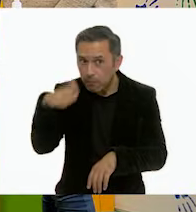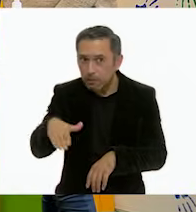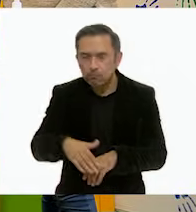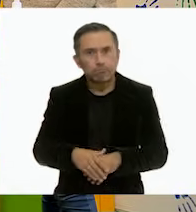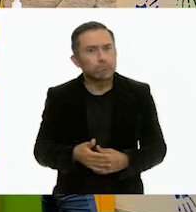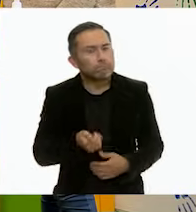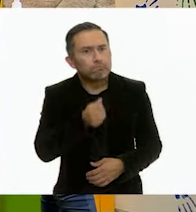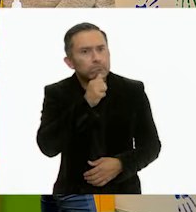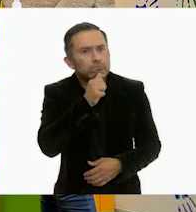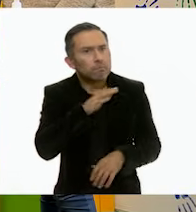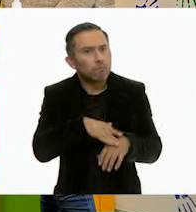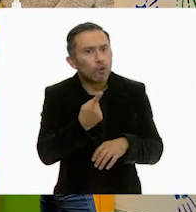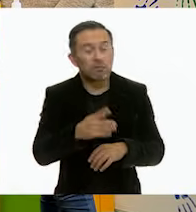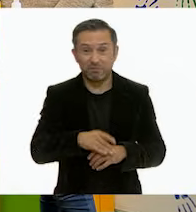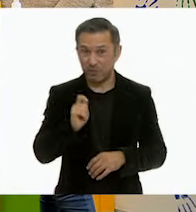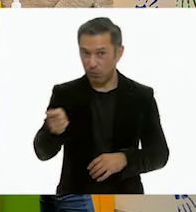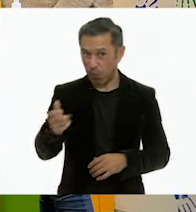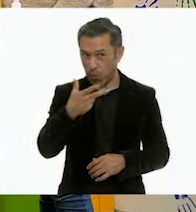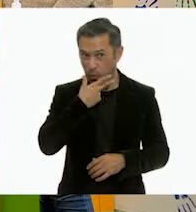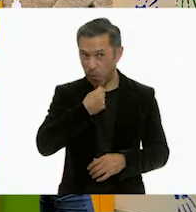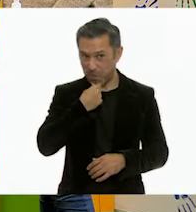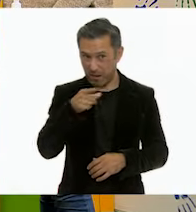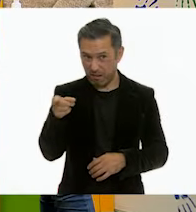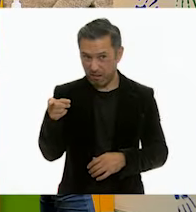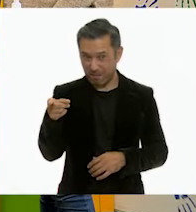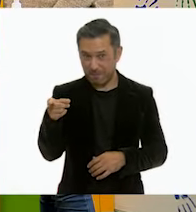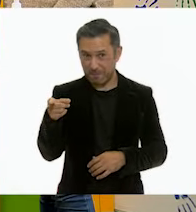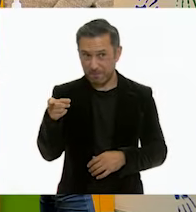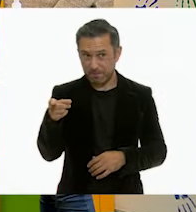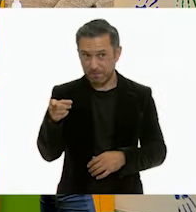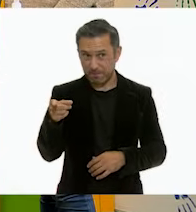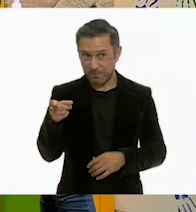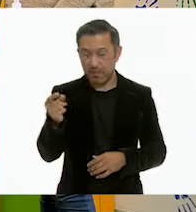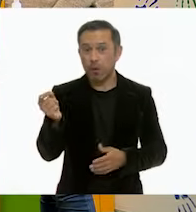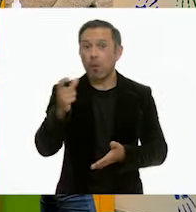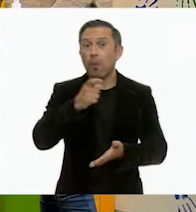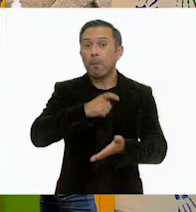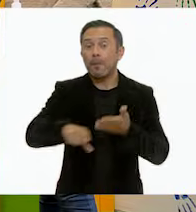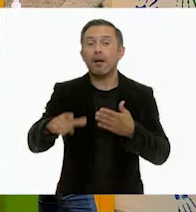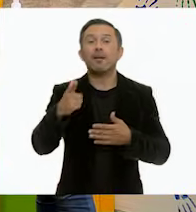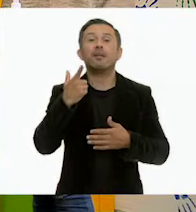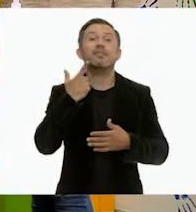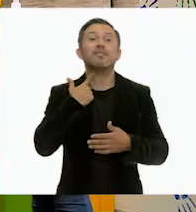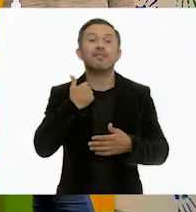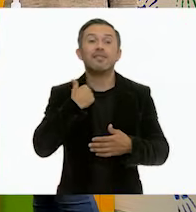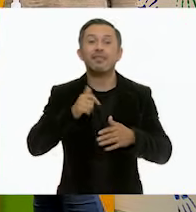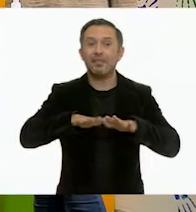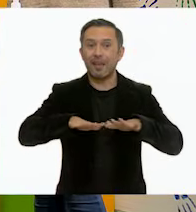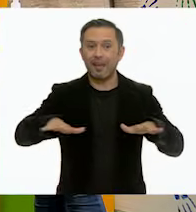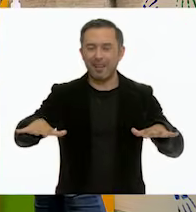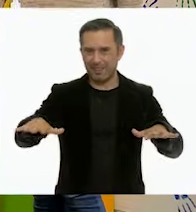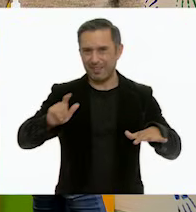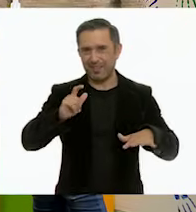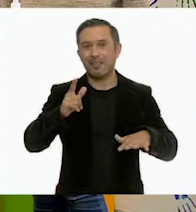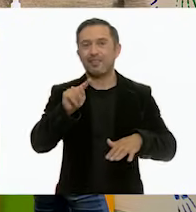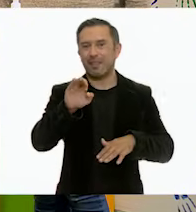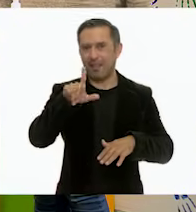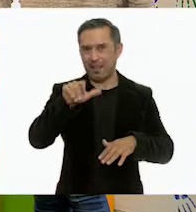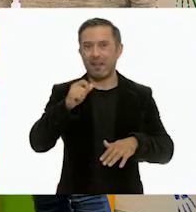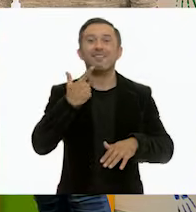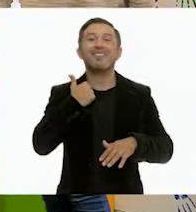el señor, sin importar que compraba tela o vendía tela a los